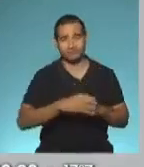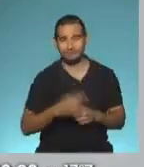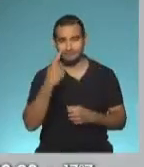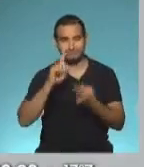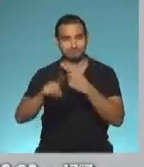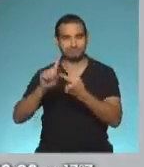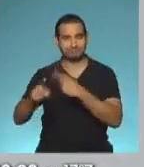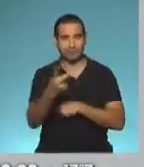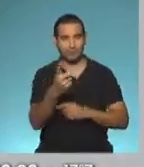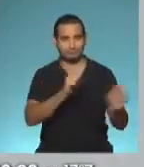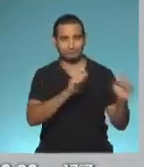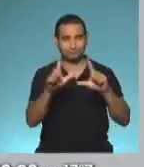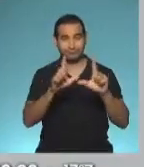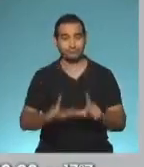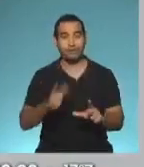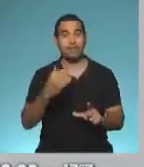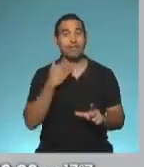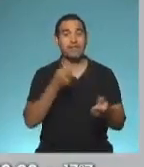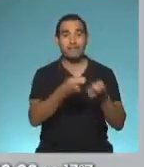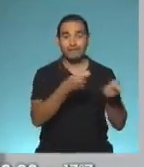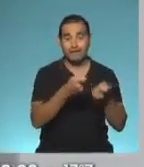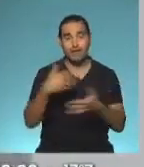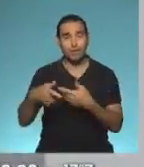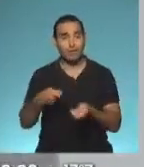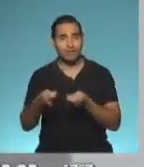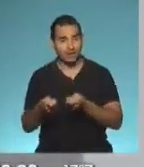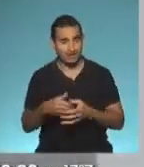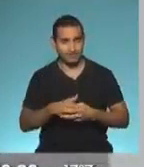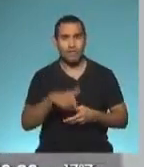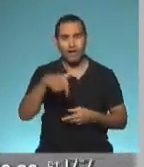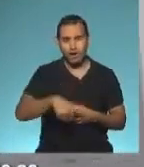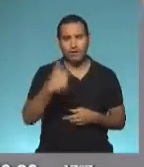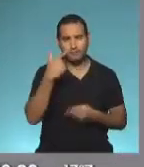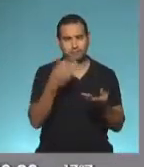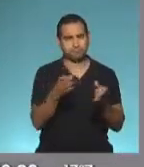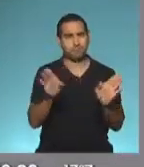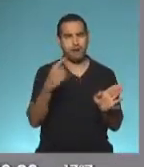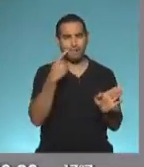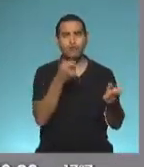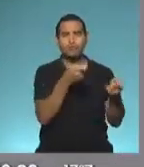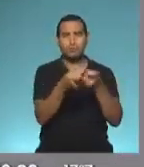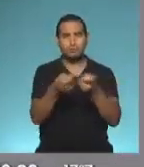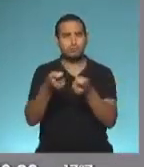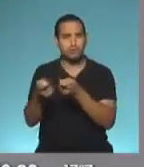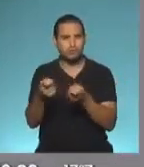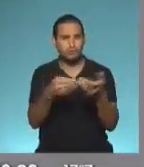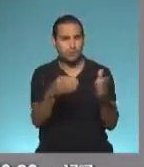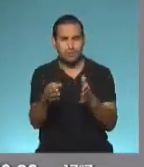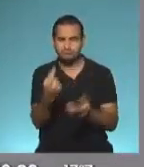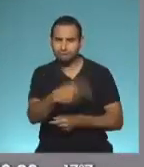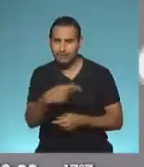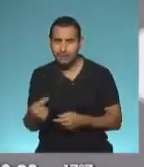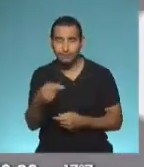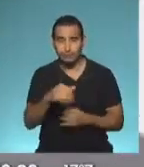están en pantalla estamos en una librería y en una juguetería pero vemos una recorrida más amplia de los comercios que están habilitados en la ciudad de buenos seres